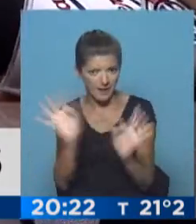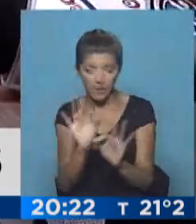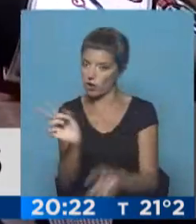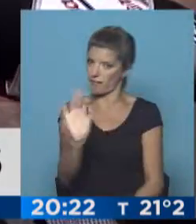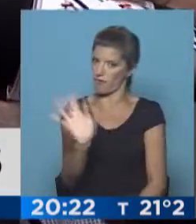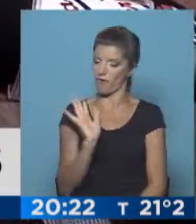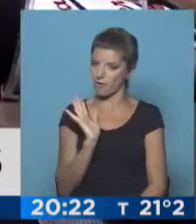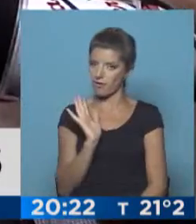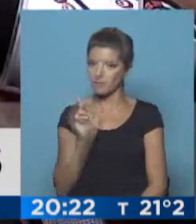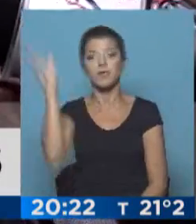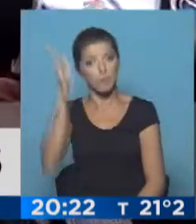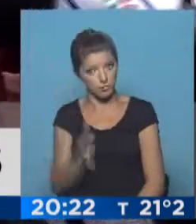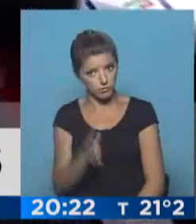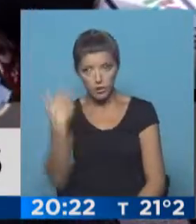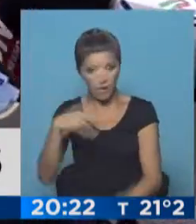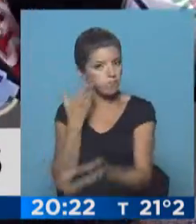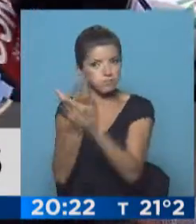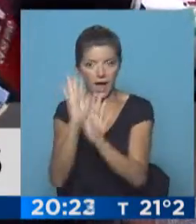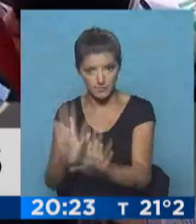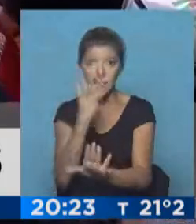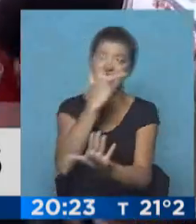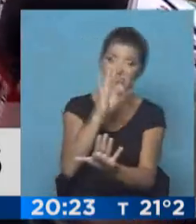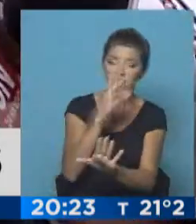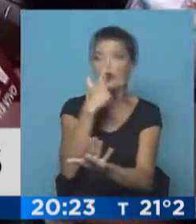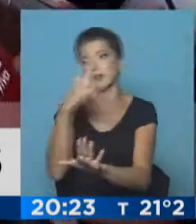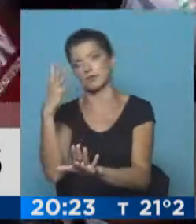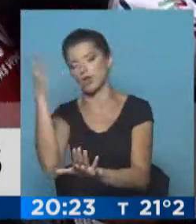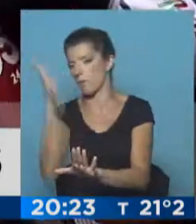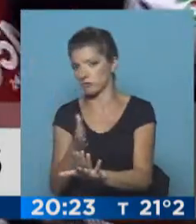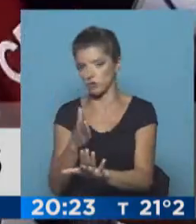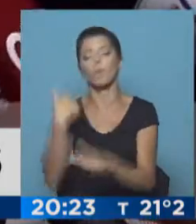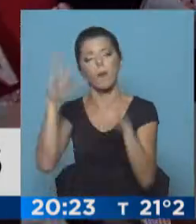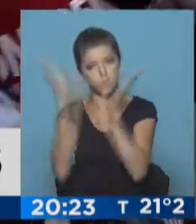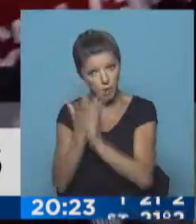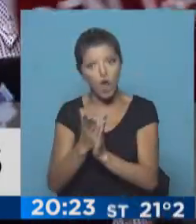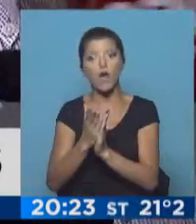La paritaria, el porcentaje que va a pedir la bomba es del 30 al 35%, lo estamos analizando en la bomba.